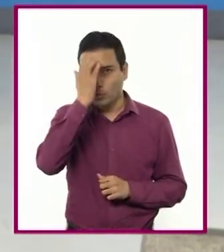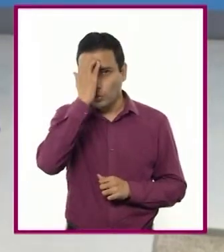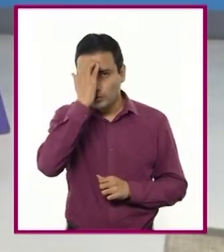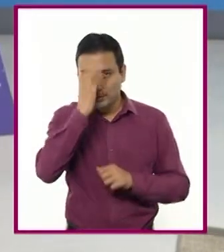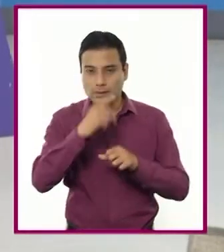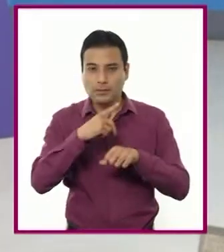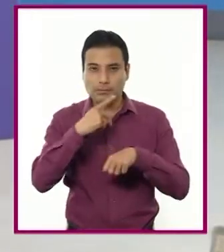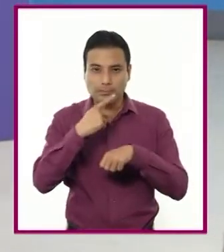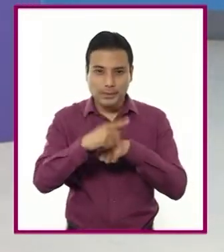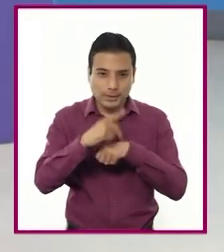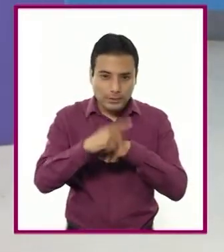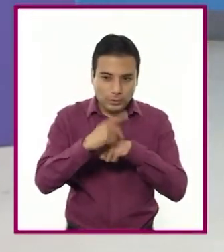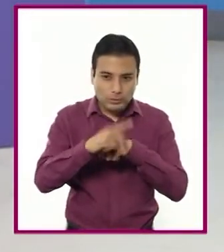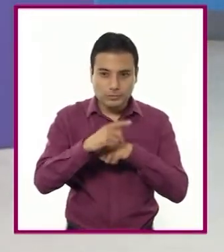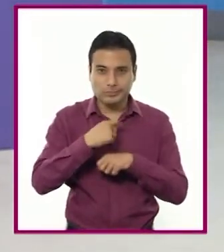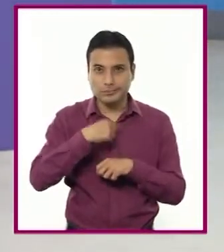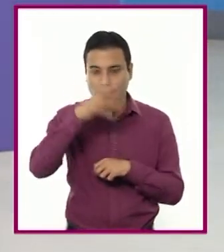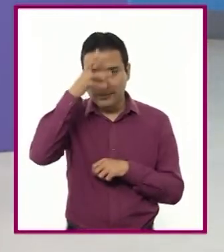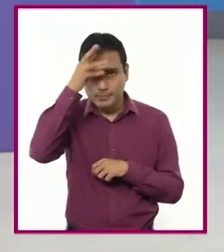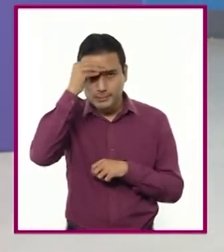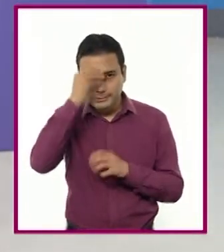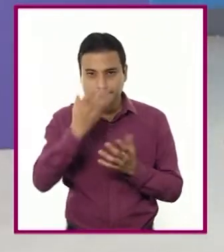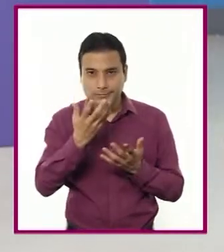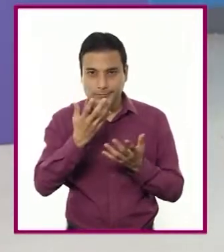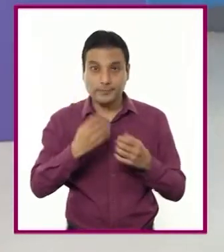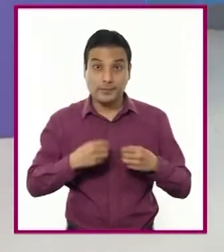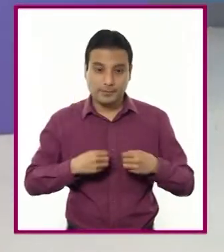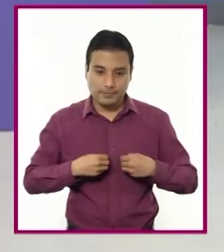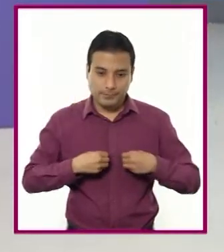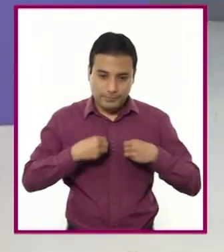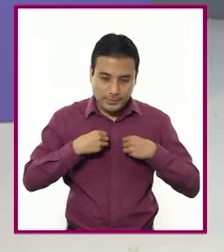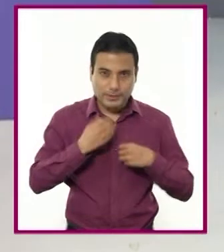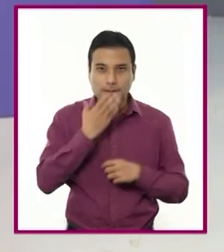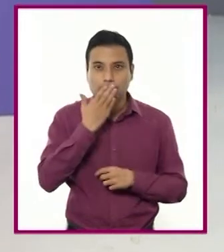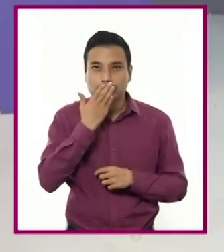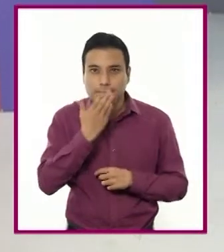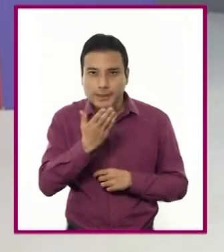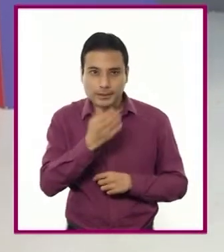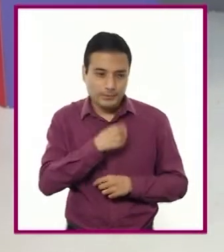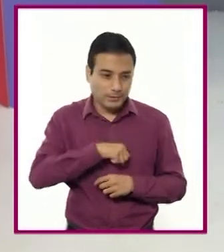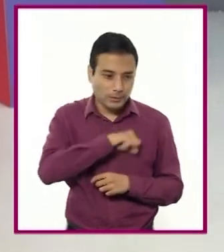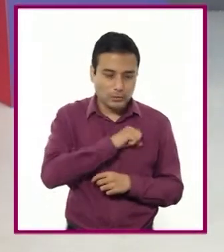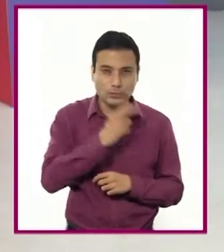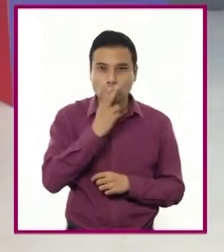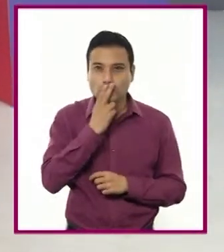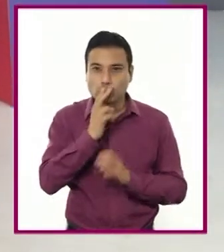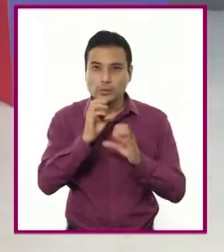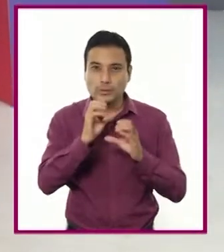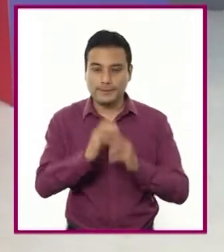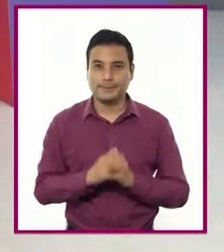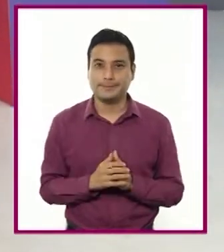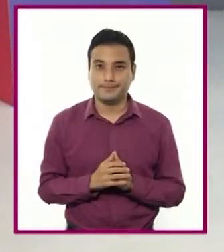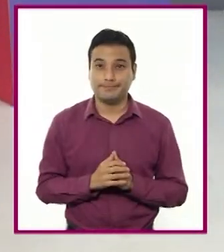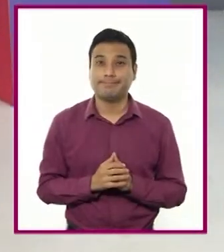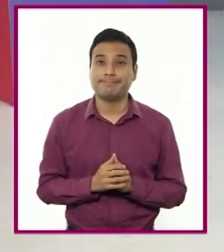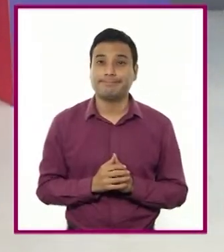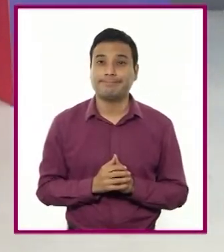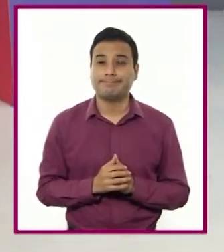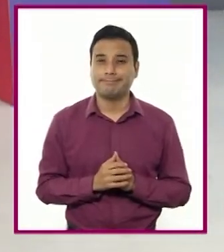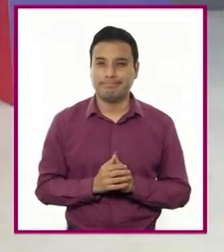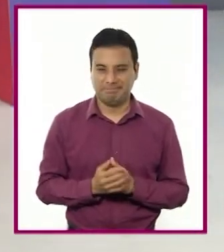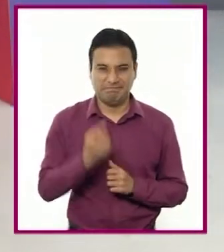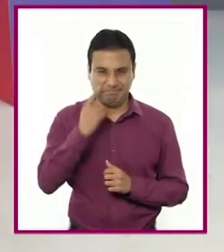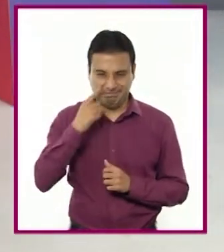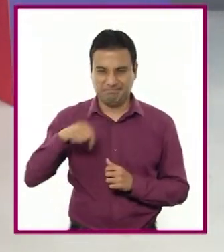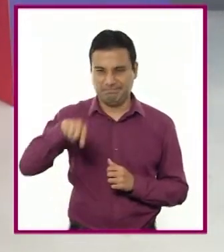para protegerse, cuidar su salud, bienestar y dignidad. Por eso es fundamental que reflexionen acerca de